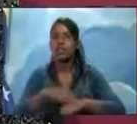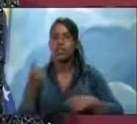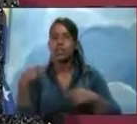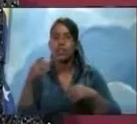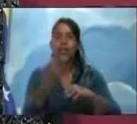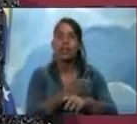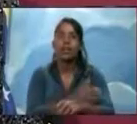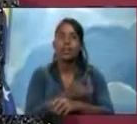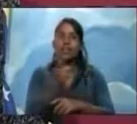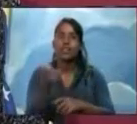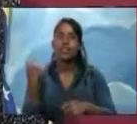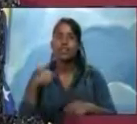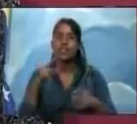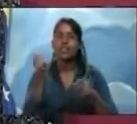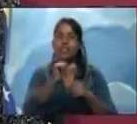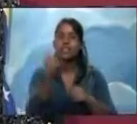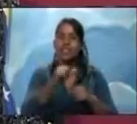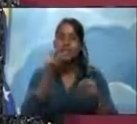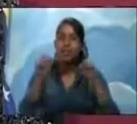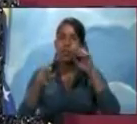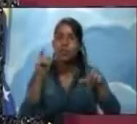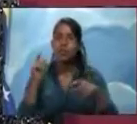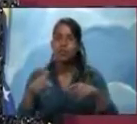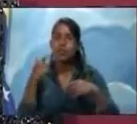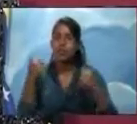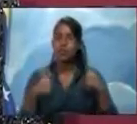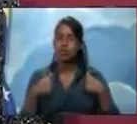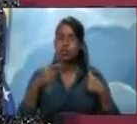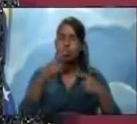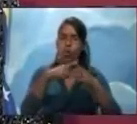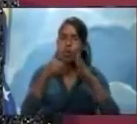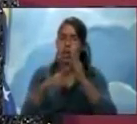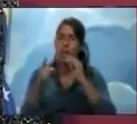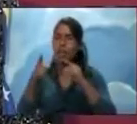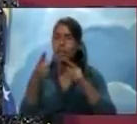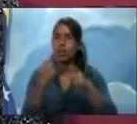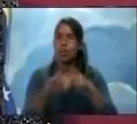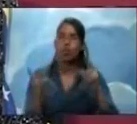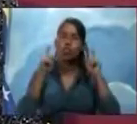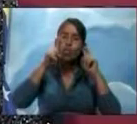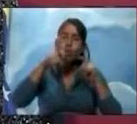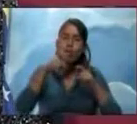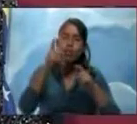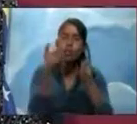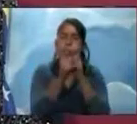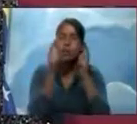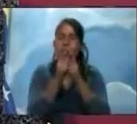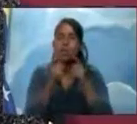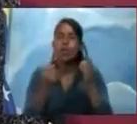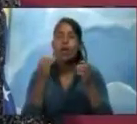y tenía 10 cuernos. Mientras yo contemplaba los cuernos, y he aquí que otro cuerno pequeño